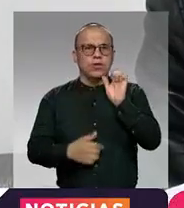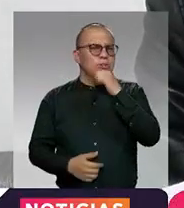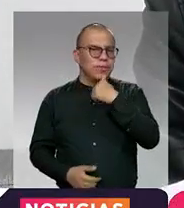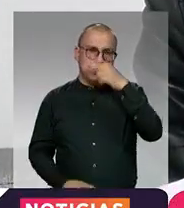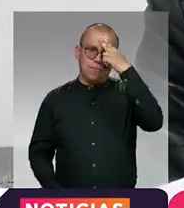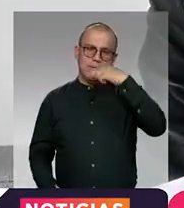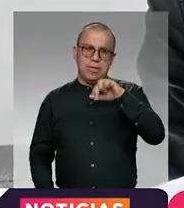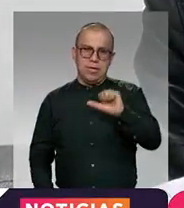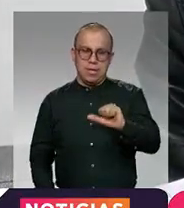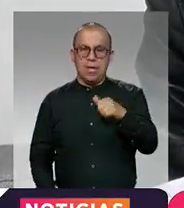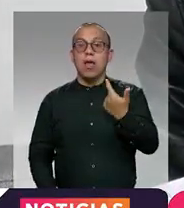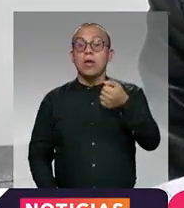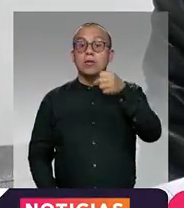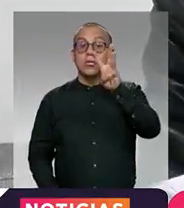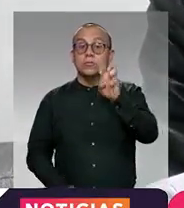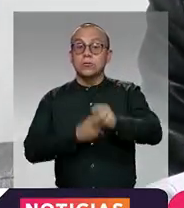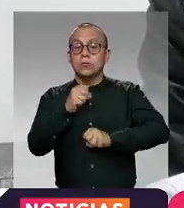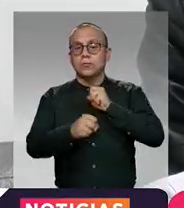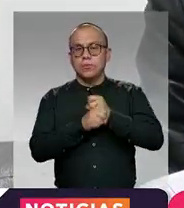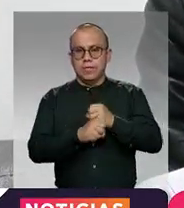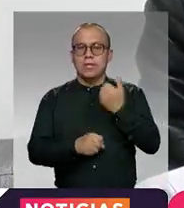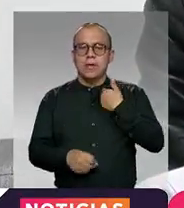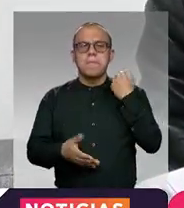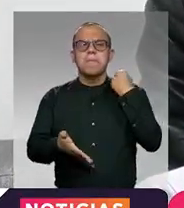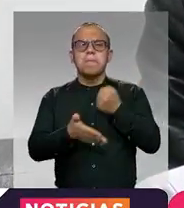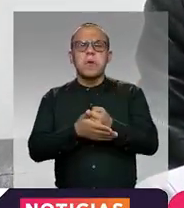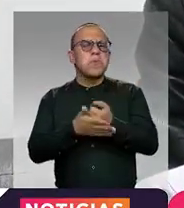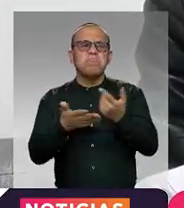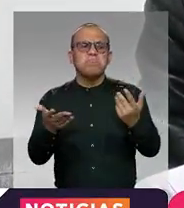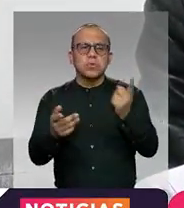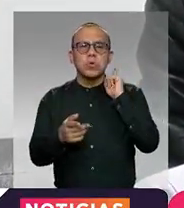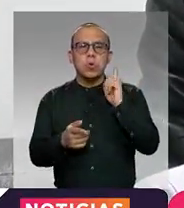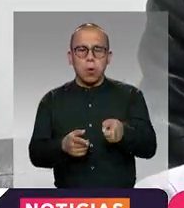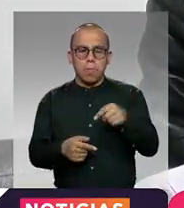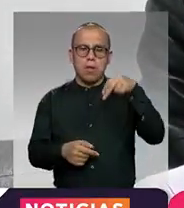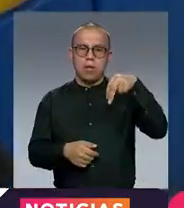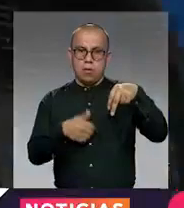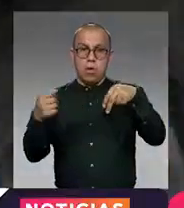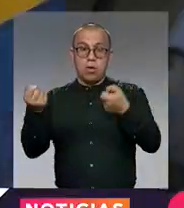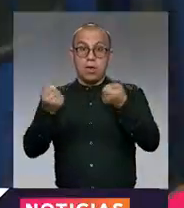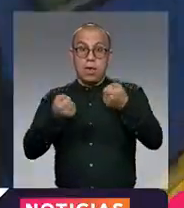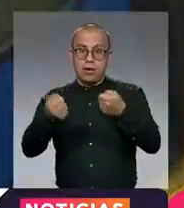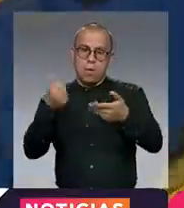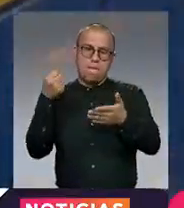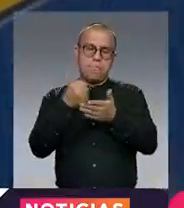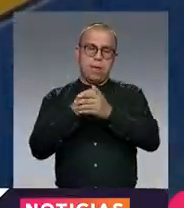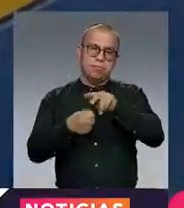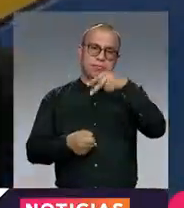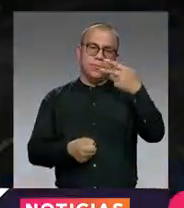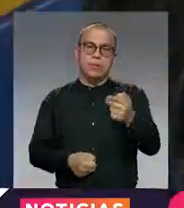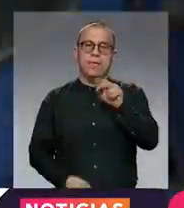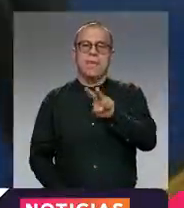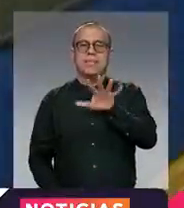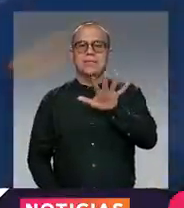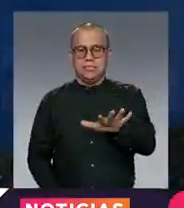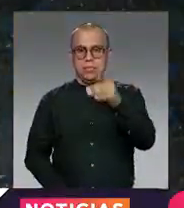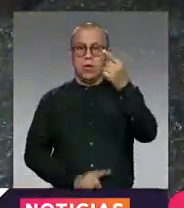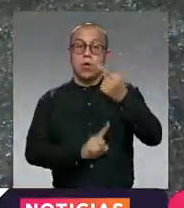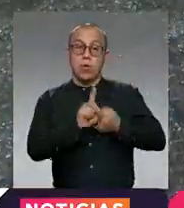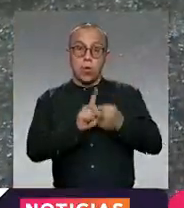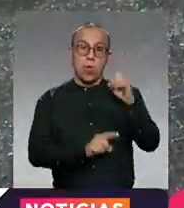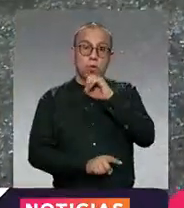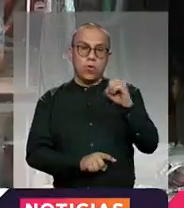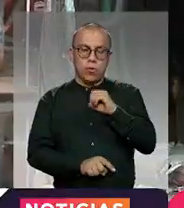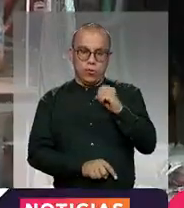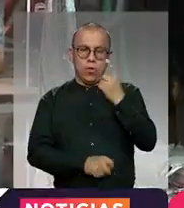hija, una niña de 18 años, fue atropellada por un carro. La situación se presentó el 25 de octubre de 2020